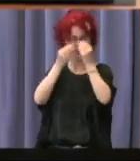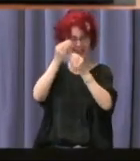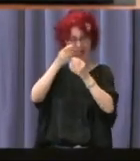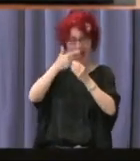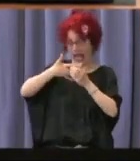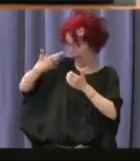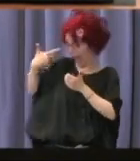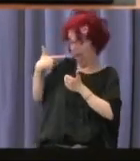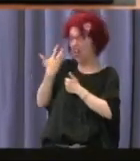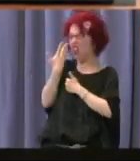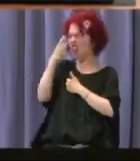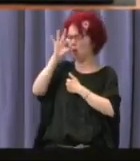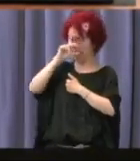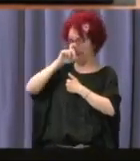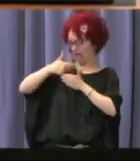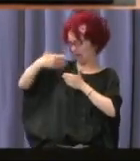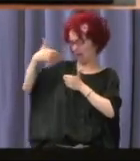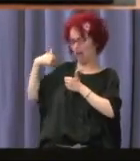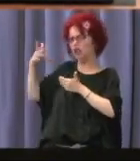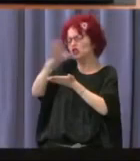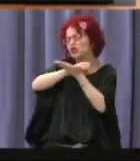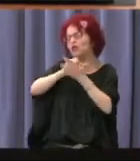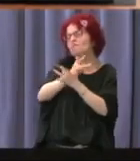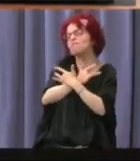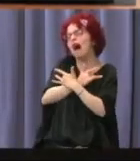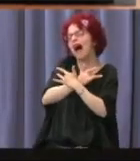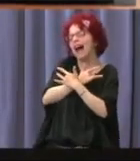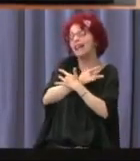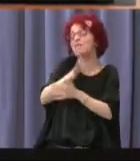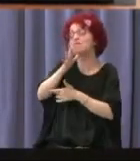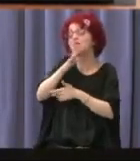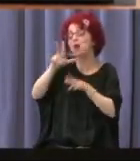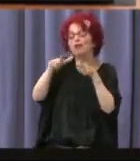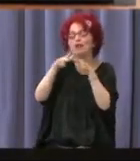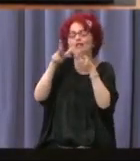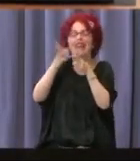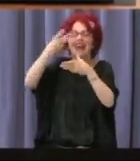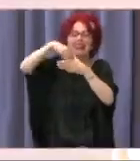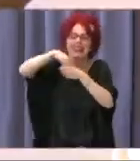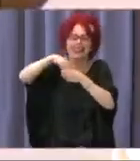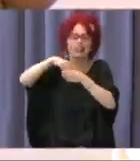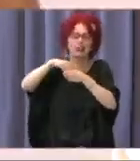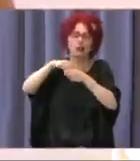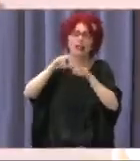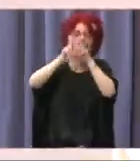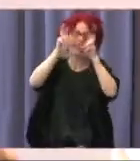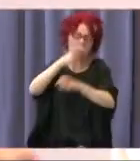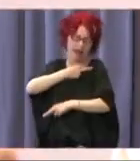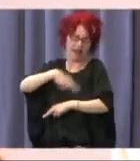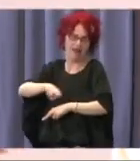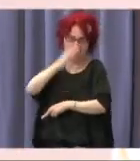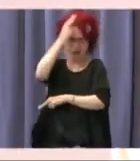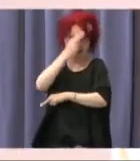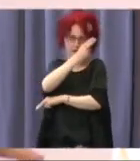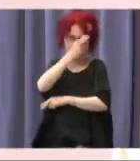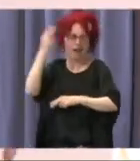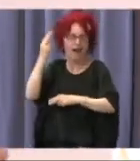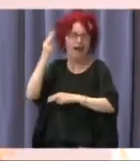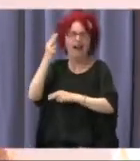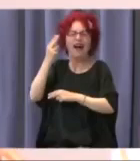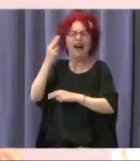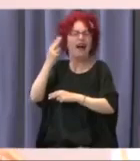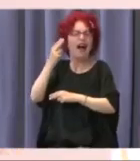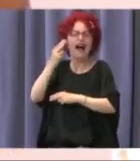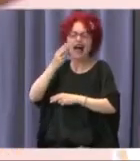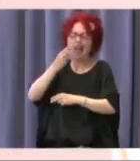atrás, todas erais María. Porque en una sociedad cristiana, católica, tal, era casi de